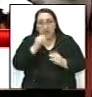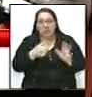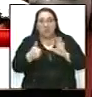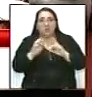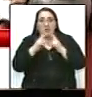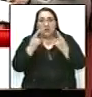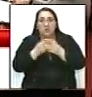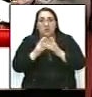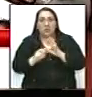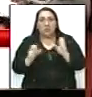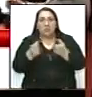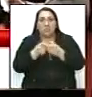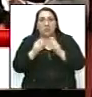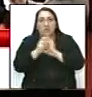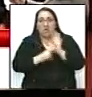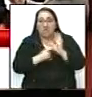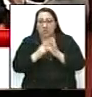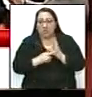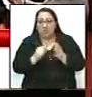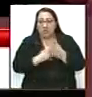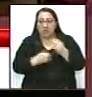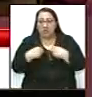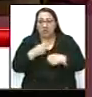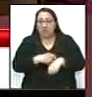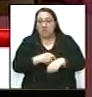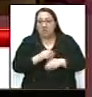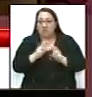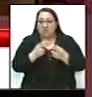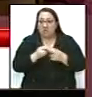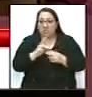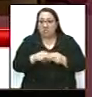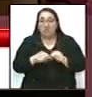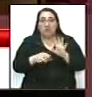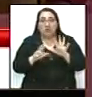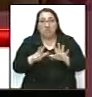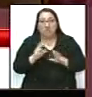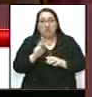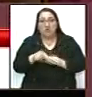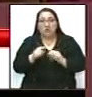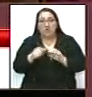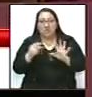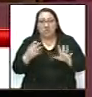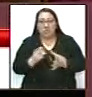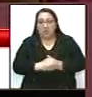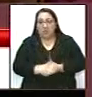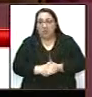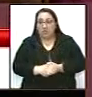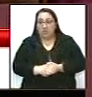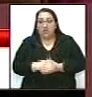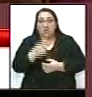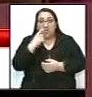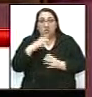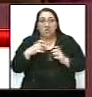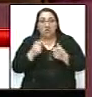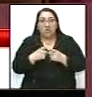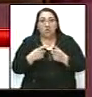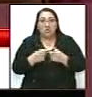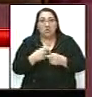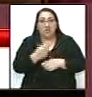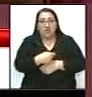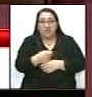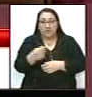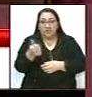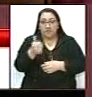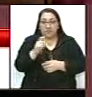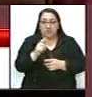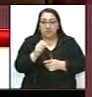ordinaria de la Comisión de Constitución y Reglamento correspondiente al periodo anual de sesiones 2008-2019. Señores congresistas, se les ha distribuido el